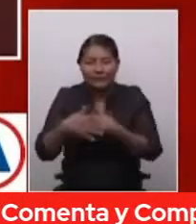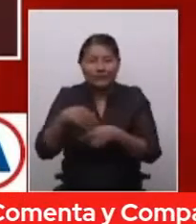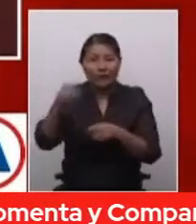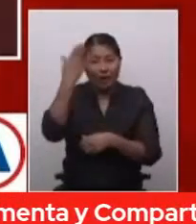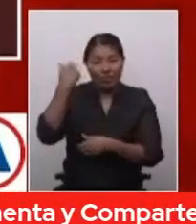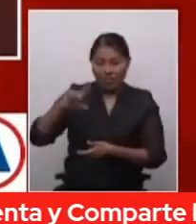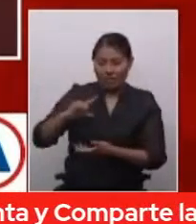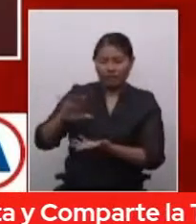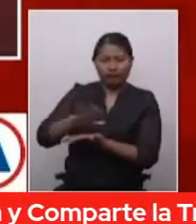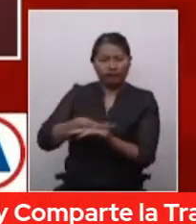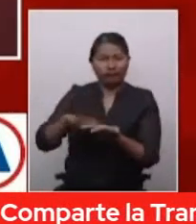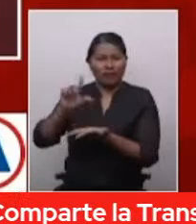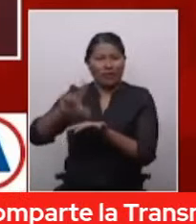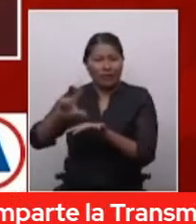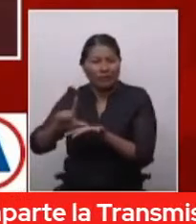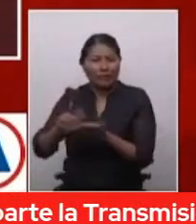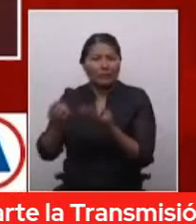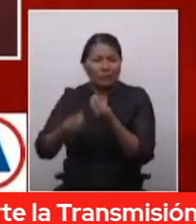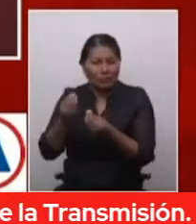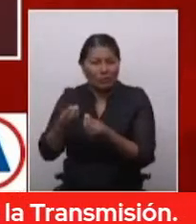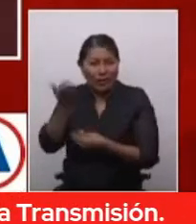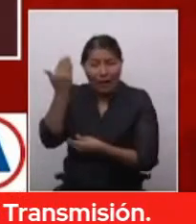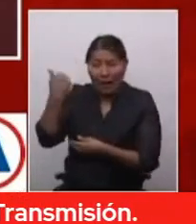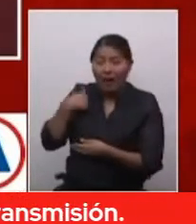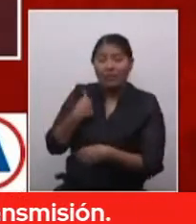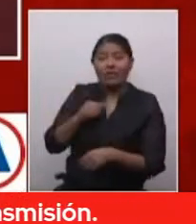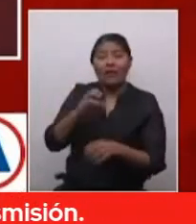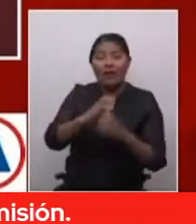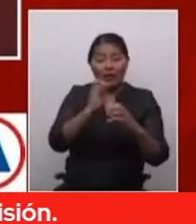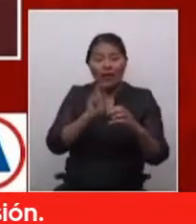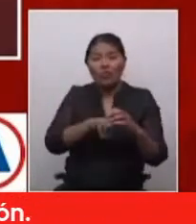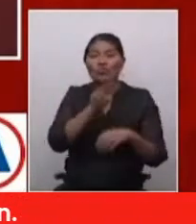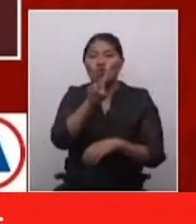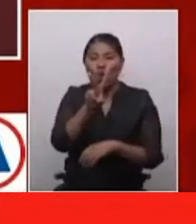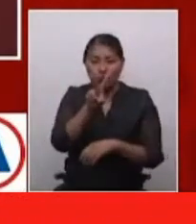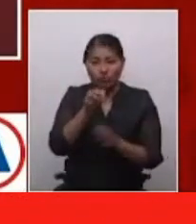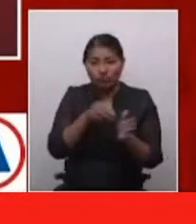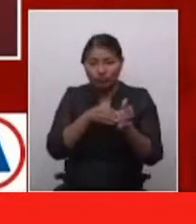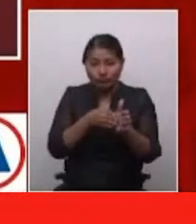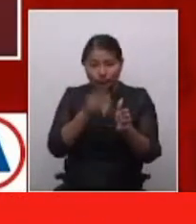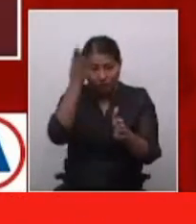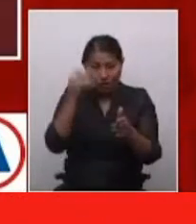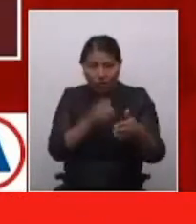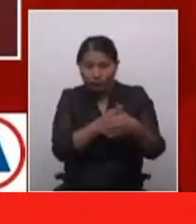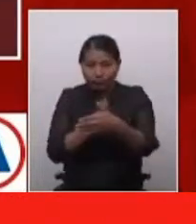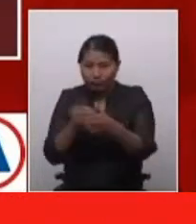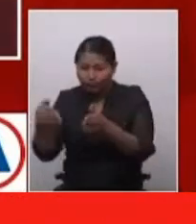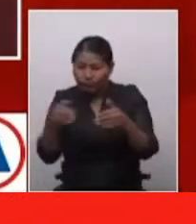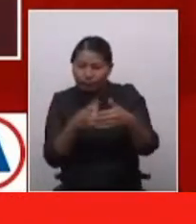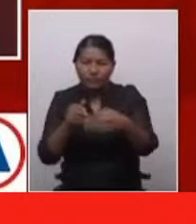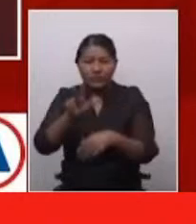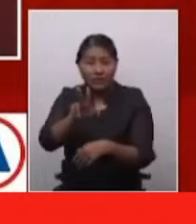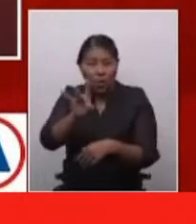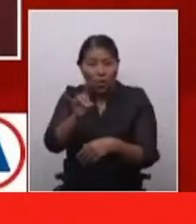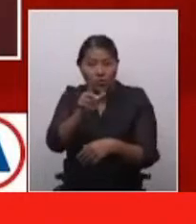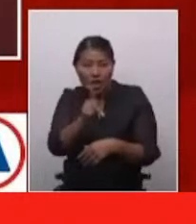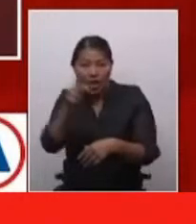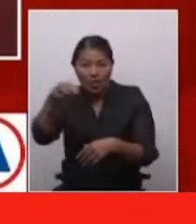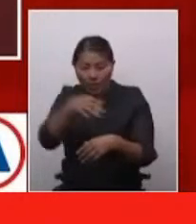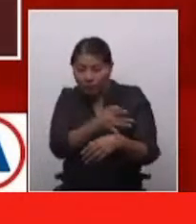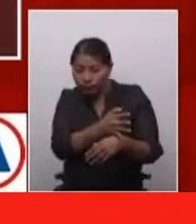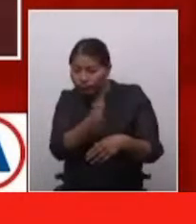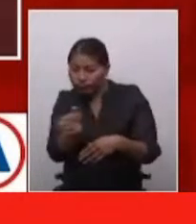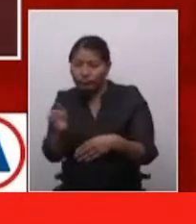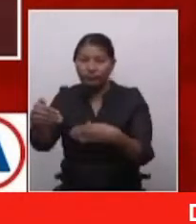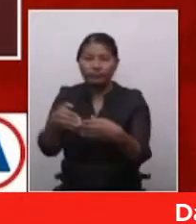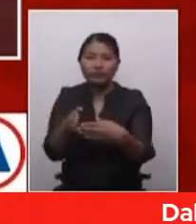Lima, como son, por ejemplo, la línea 2 del Metro de Lima, que unían los 38 kilómetros desde Ate al